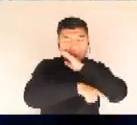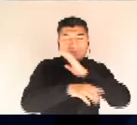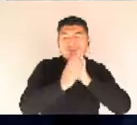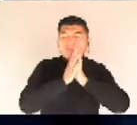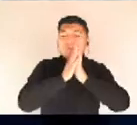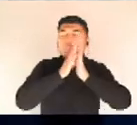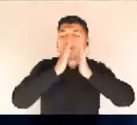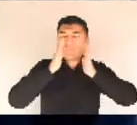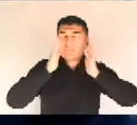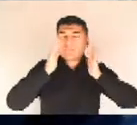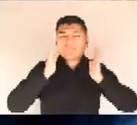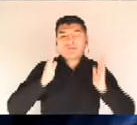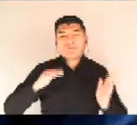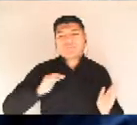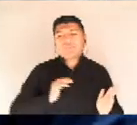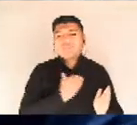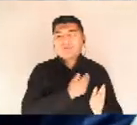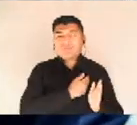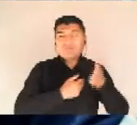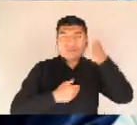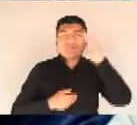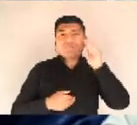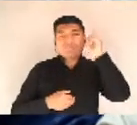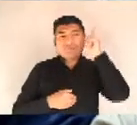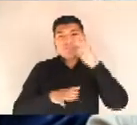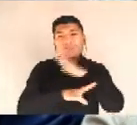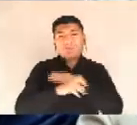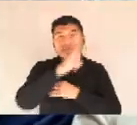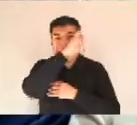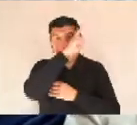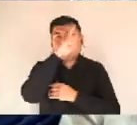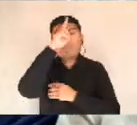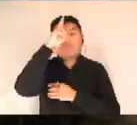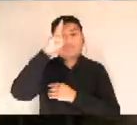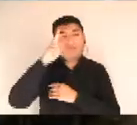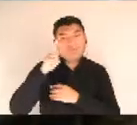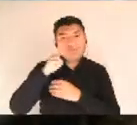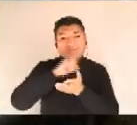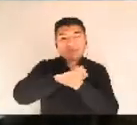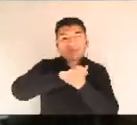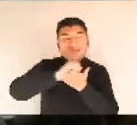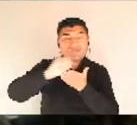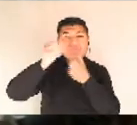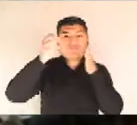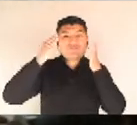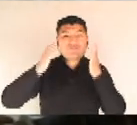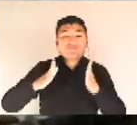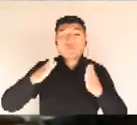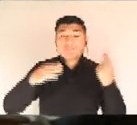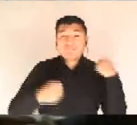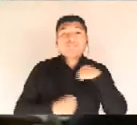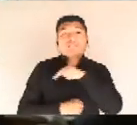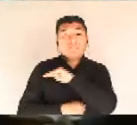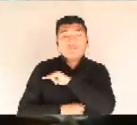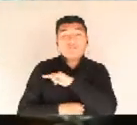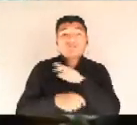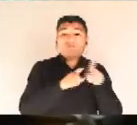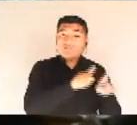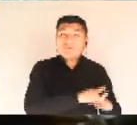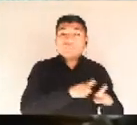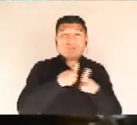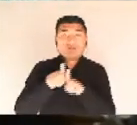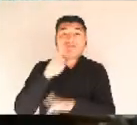grande a nuestro dios y a la virgencita y a los santos nosotros también los